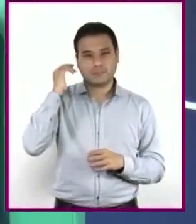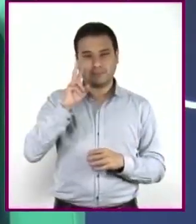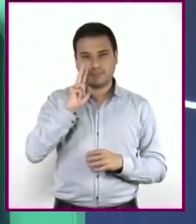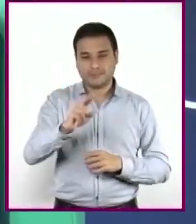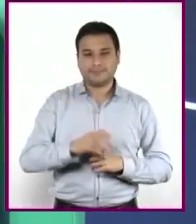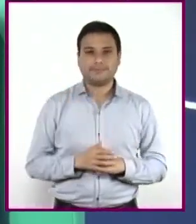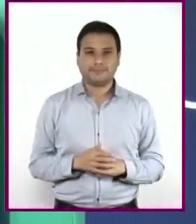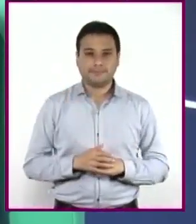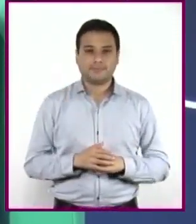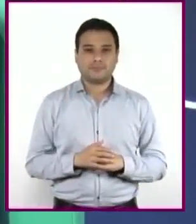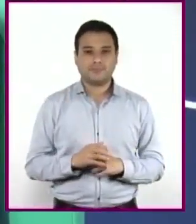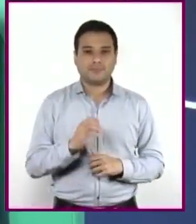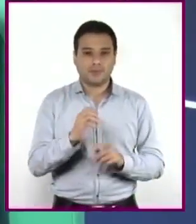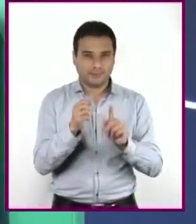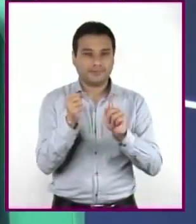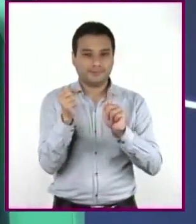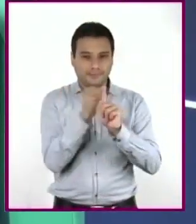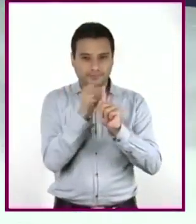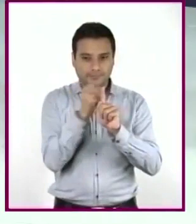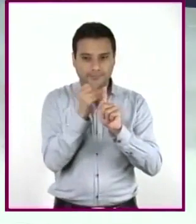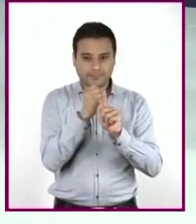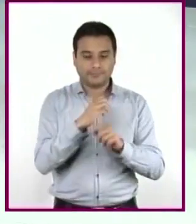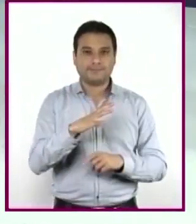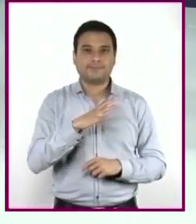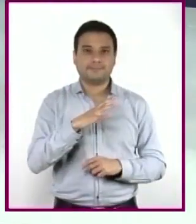más violencia física? Violencia física.